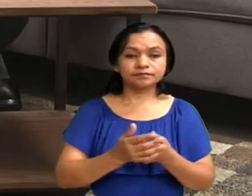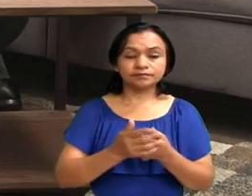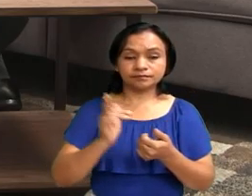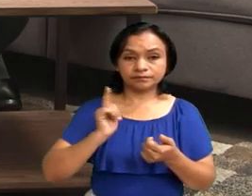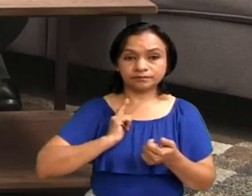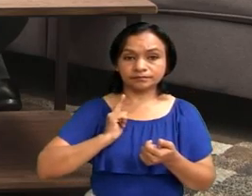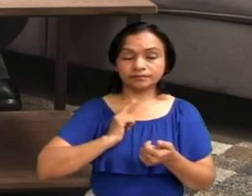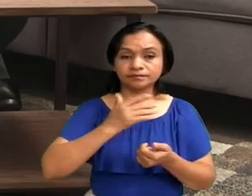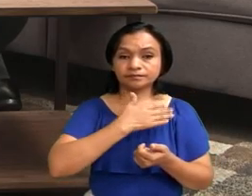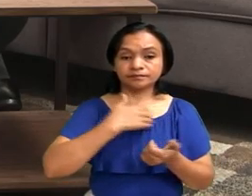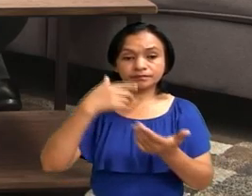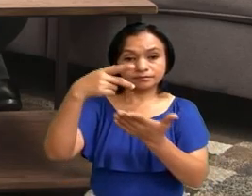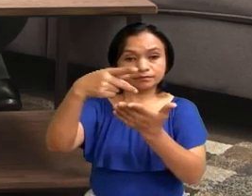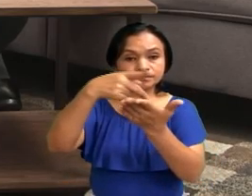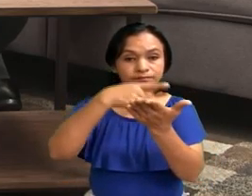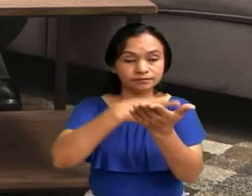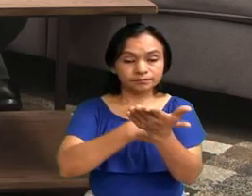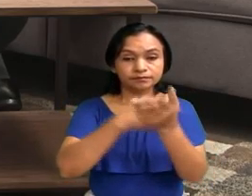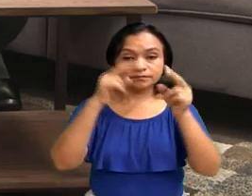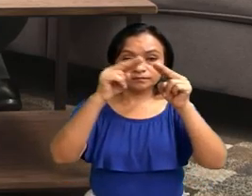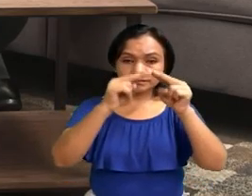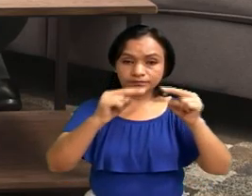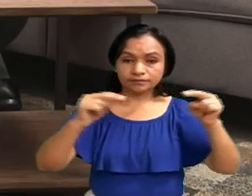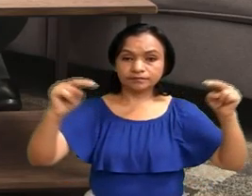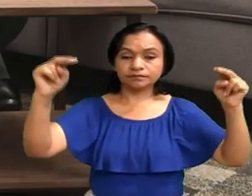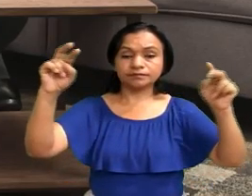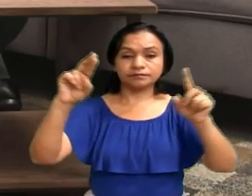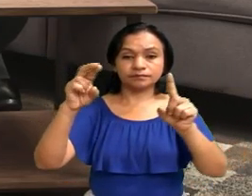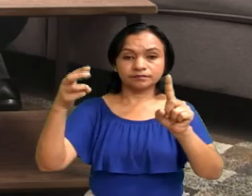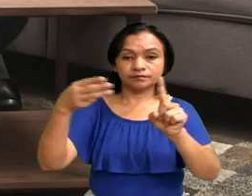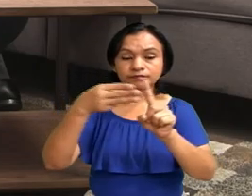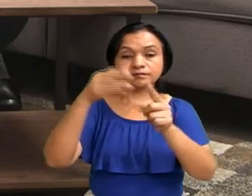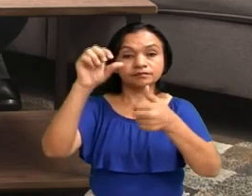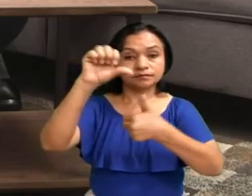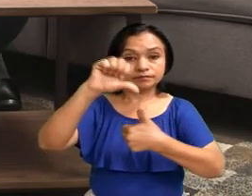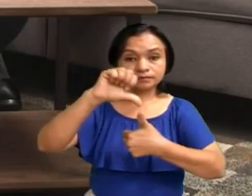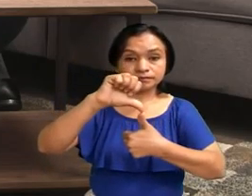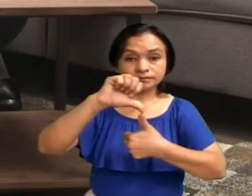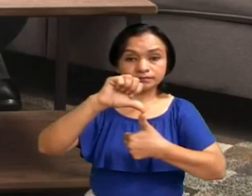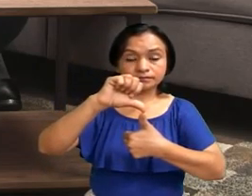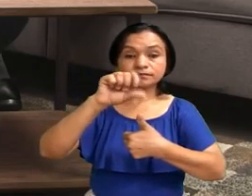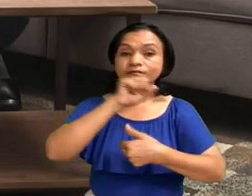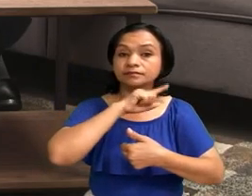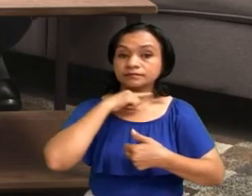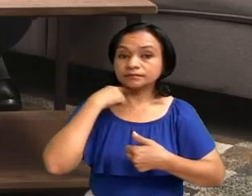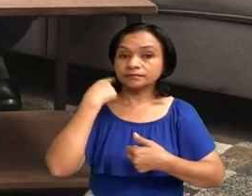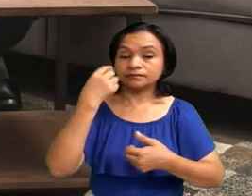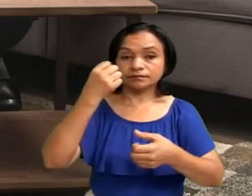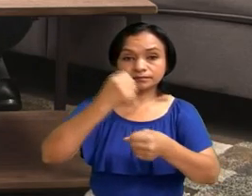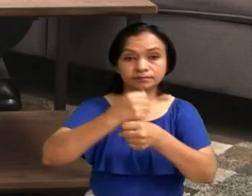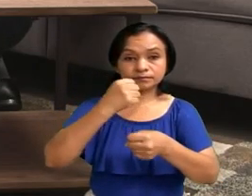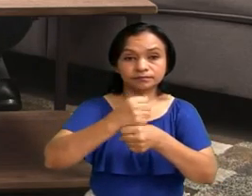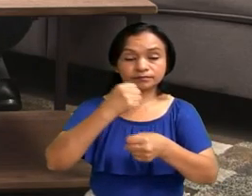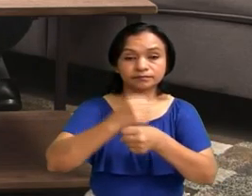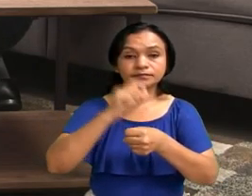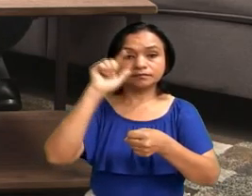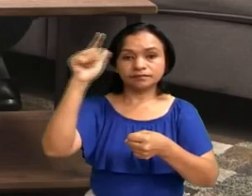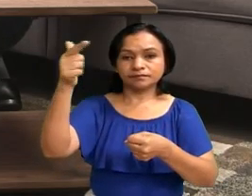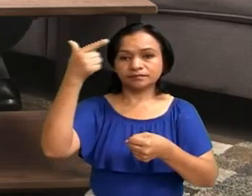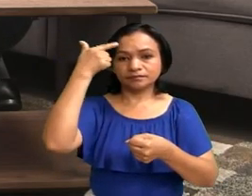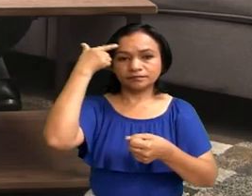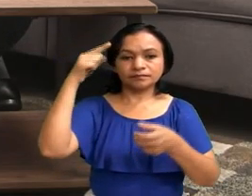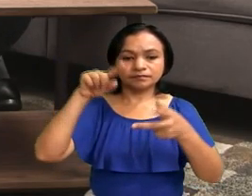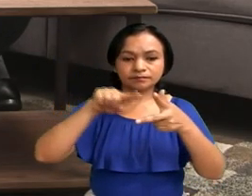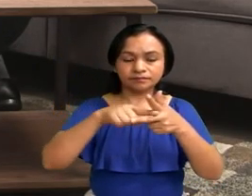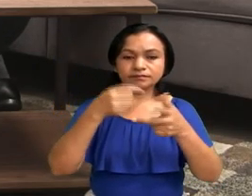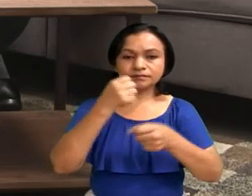potenciar el proyecto eléctrico regional centroamericano, que en realidad empieza a funcionar ya con nuestro gobierno. O